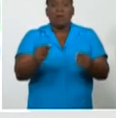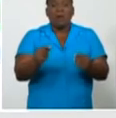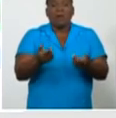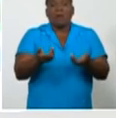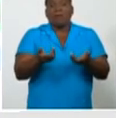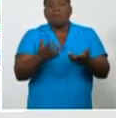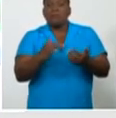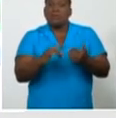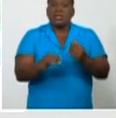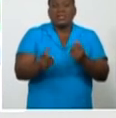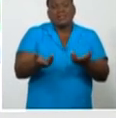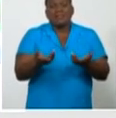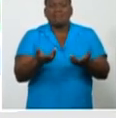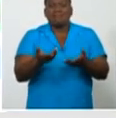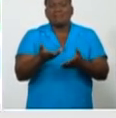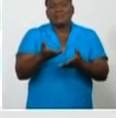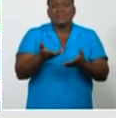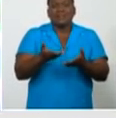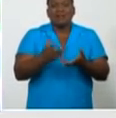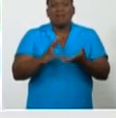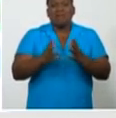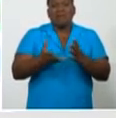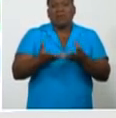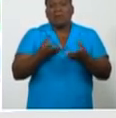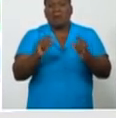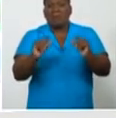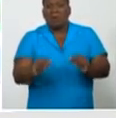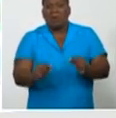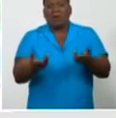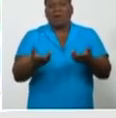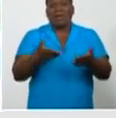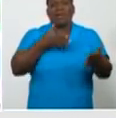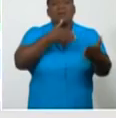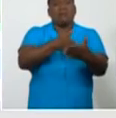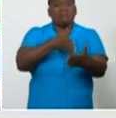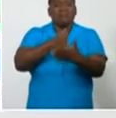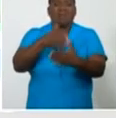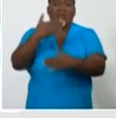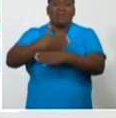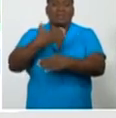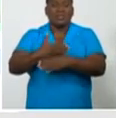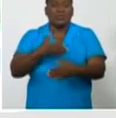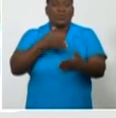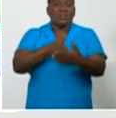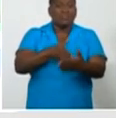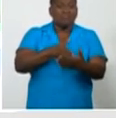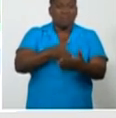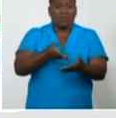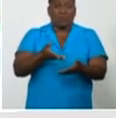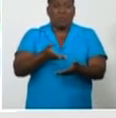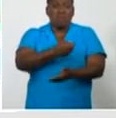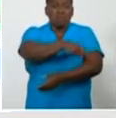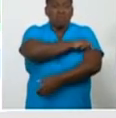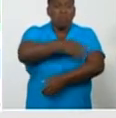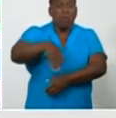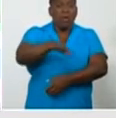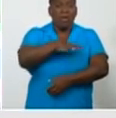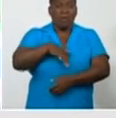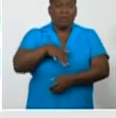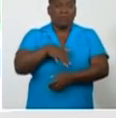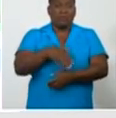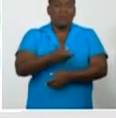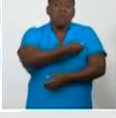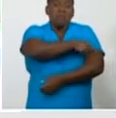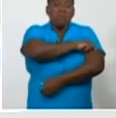uniforme, con limitaciones en el acceso, sobre todo de la población más humilde,